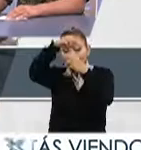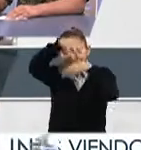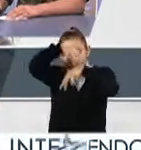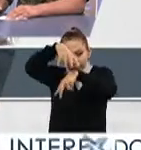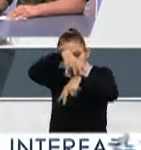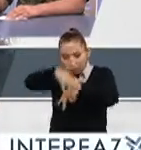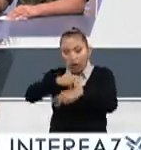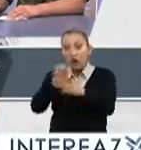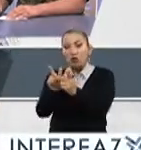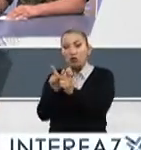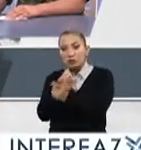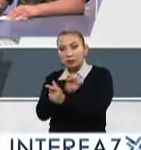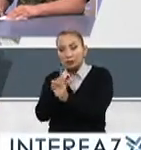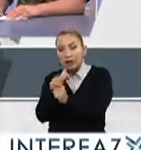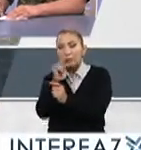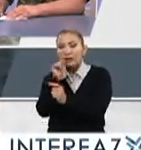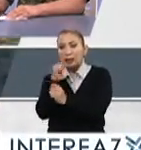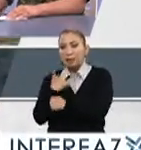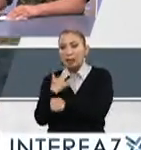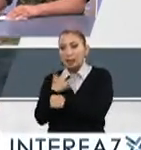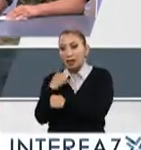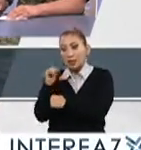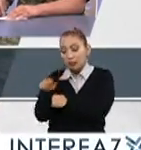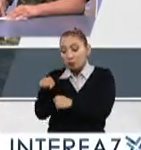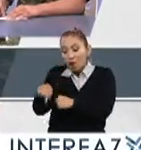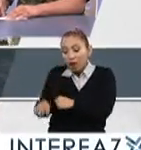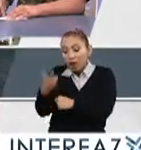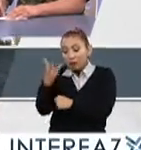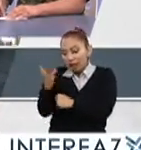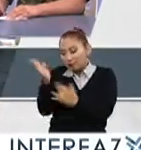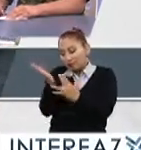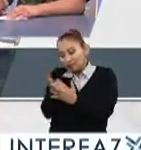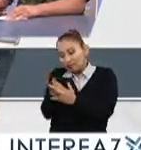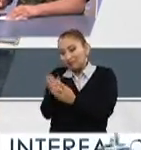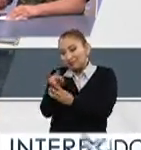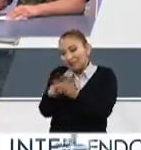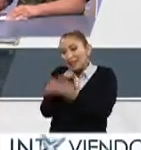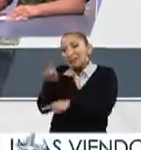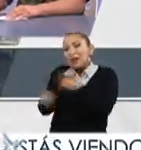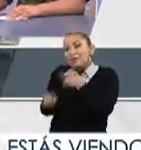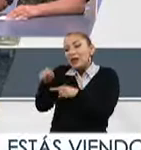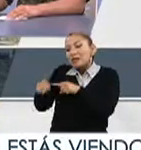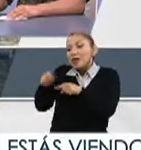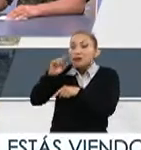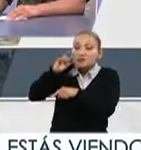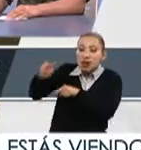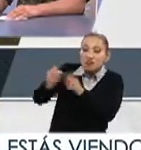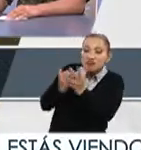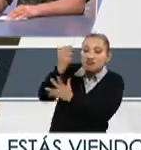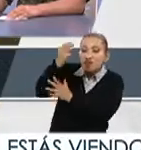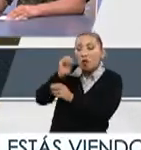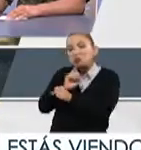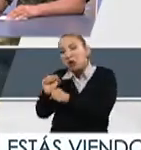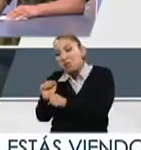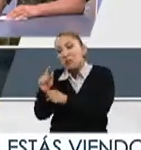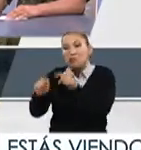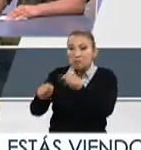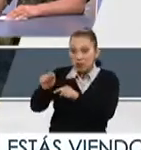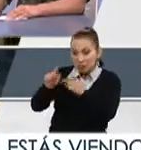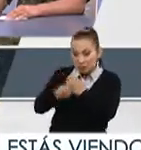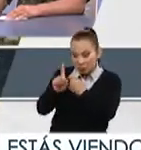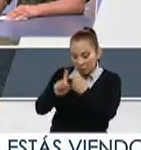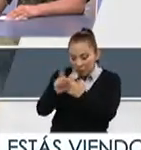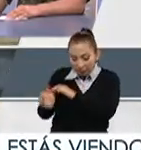paracaidistas, fuerzas especiales y la policía militar, que estos actúan en tres fases de acuerdo a la magnitud del evento que se esté presentando.